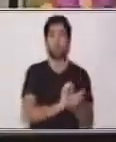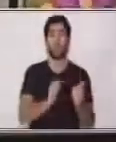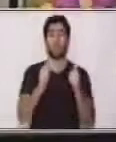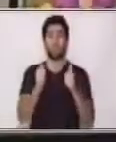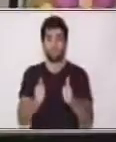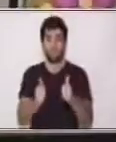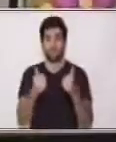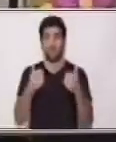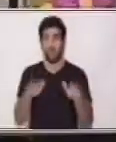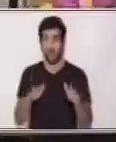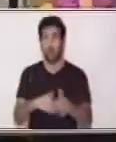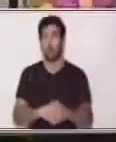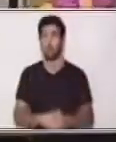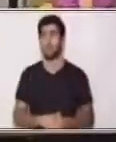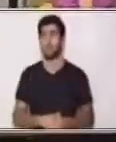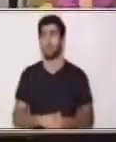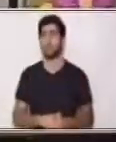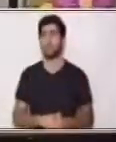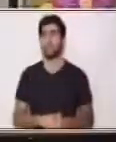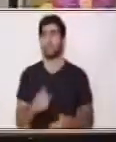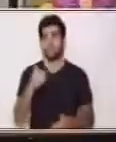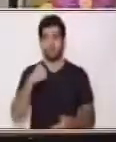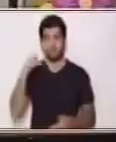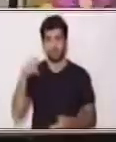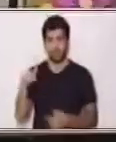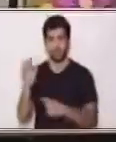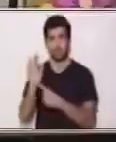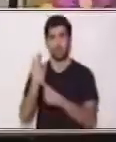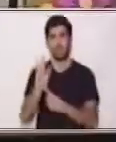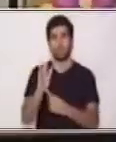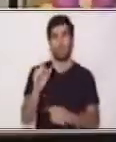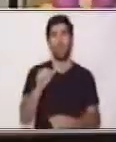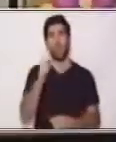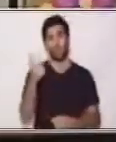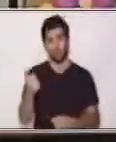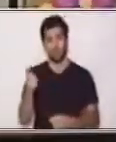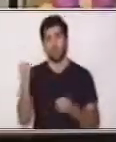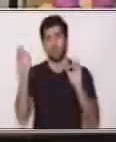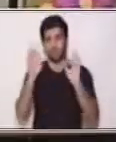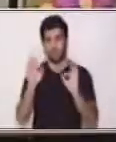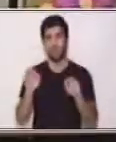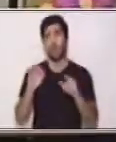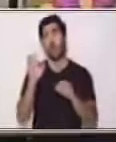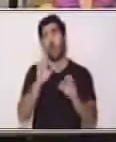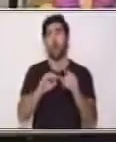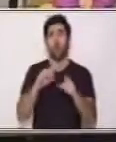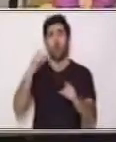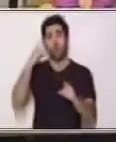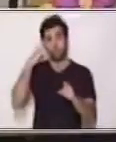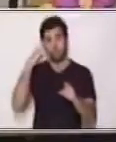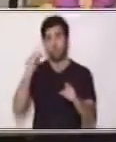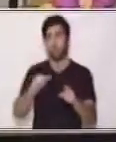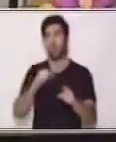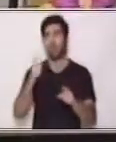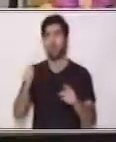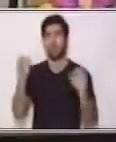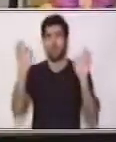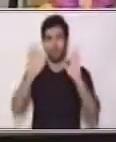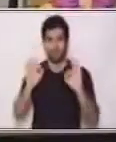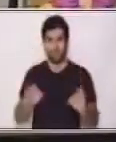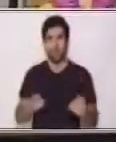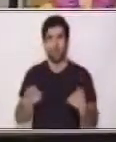bien, ya te traigo una idea, ya te di una opción, te traigo otra opción que te va a gustar mucho. Para esta opción